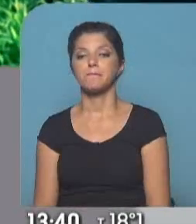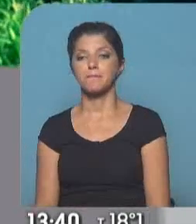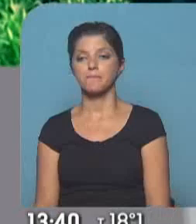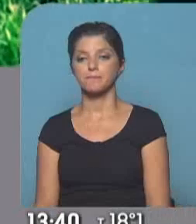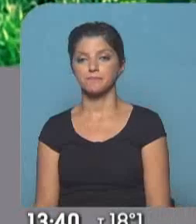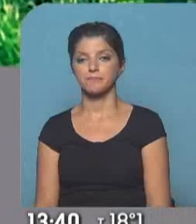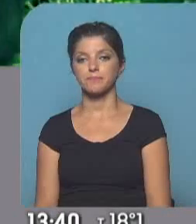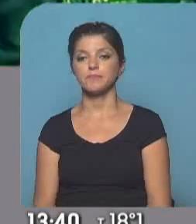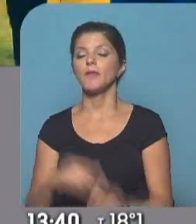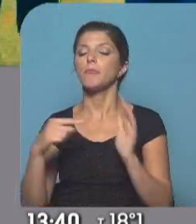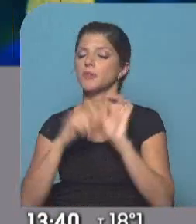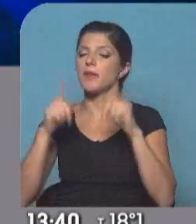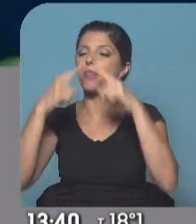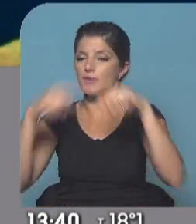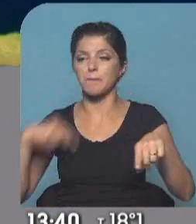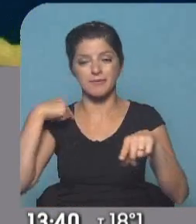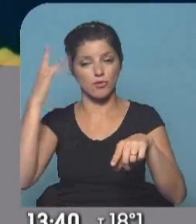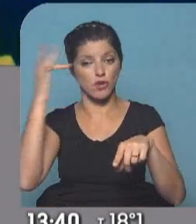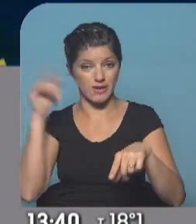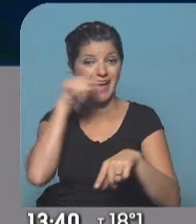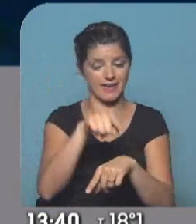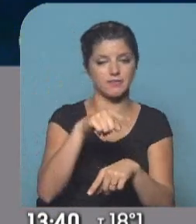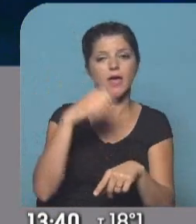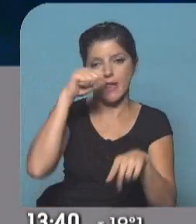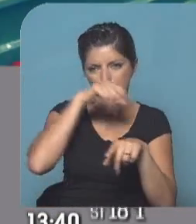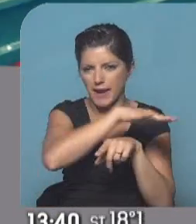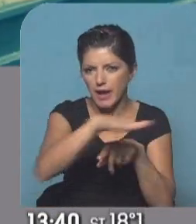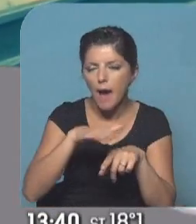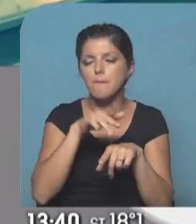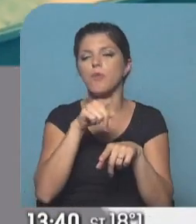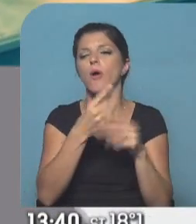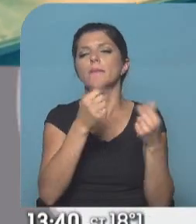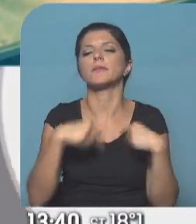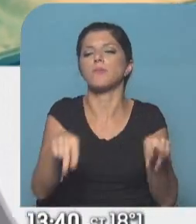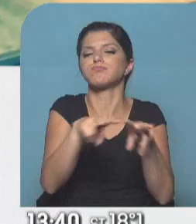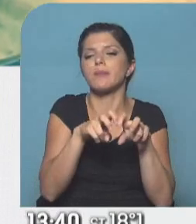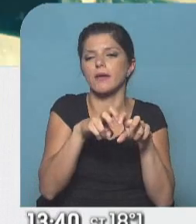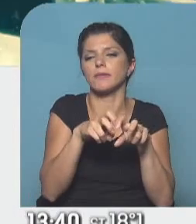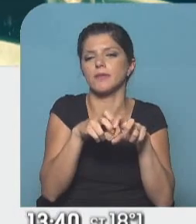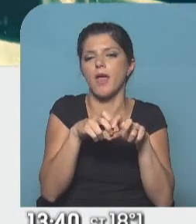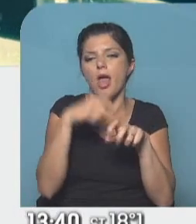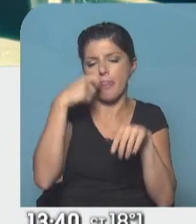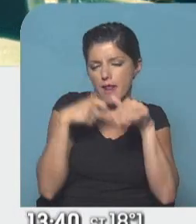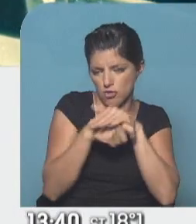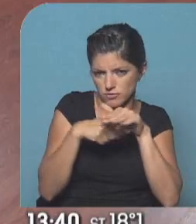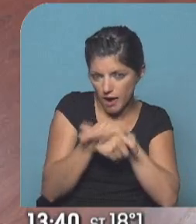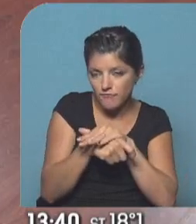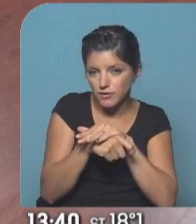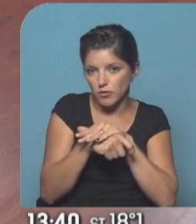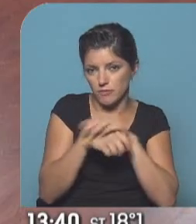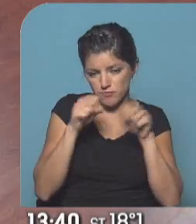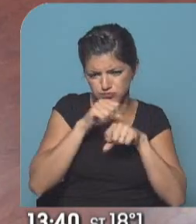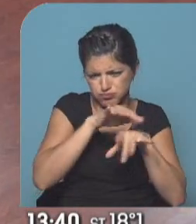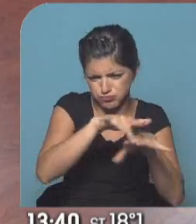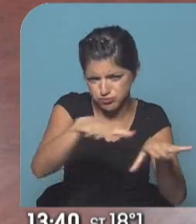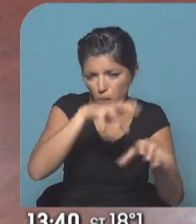una diferencia también desde el punto de vista ideológico. La FARC es una guerrilla más campesina que se financia más en función del narcotráfico, más desplegada territorialmente, y